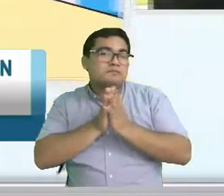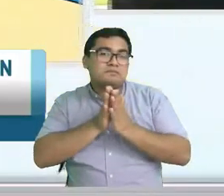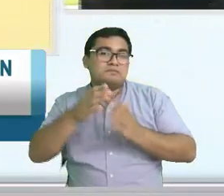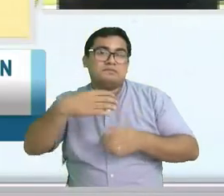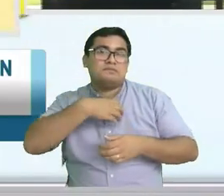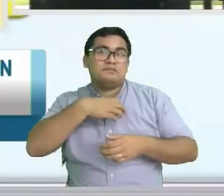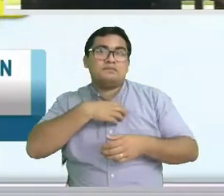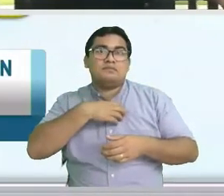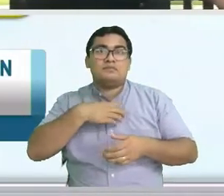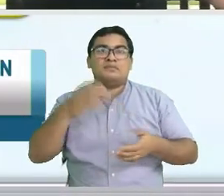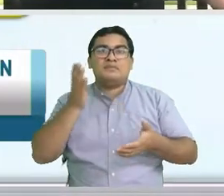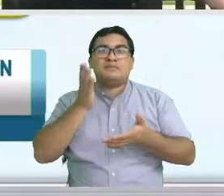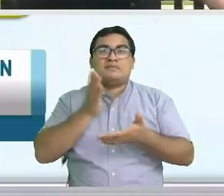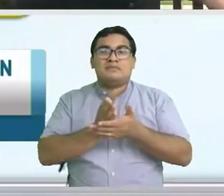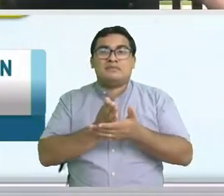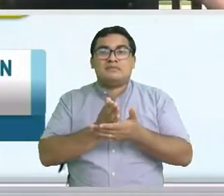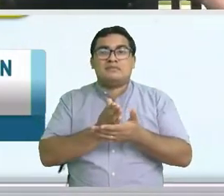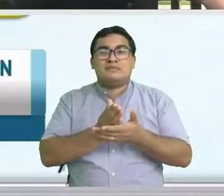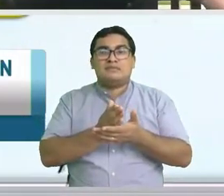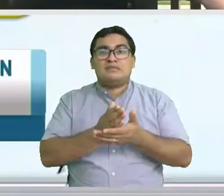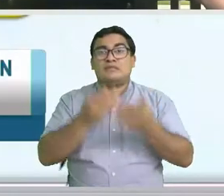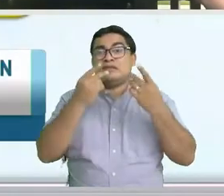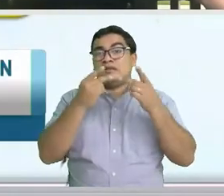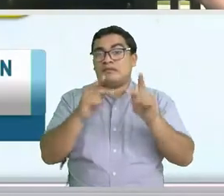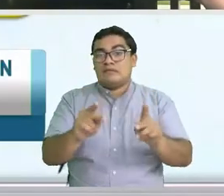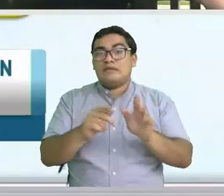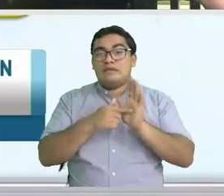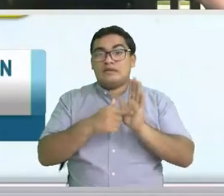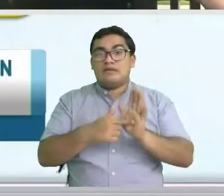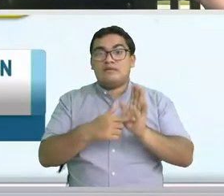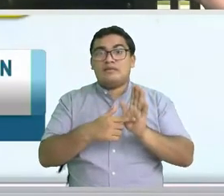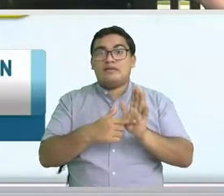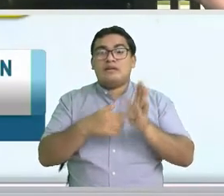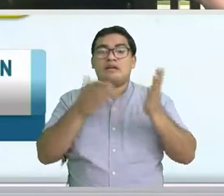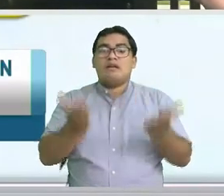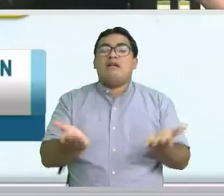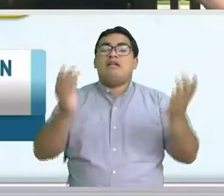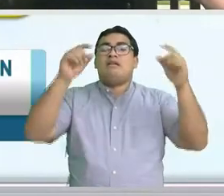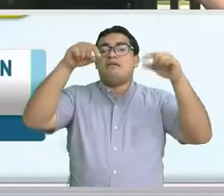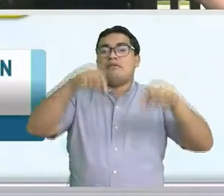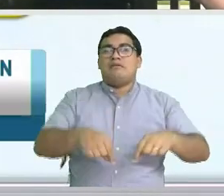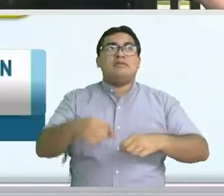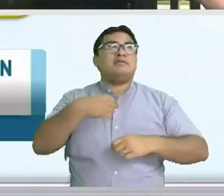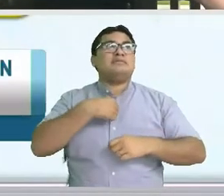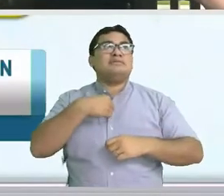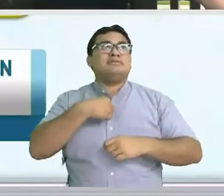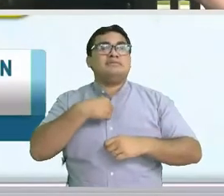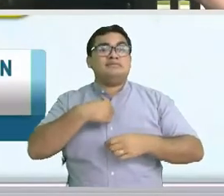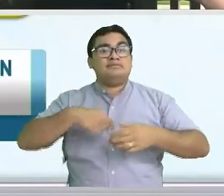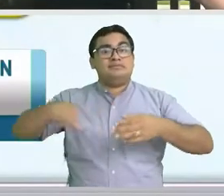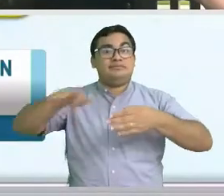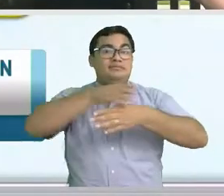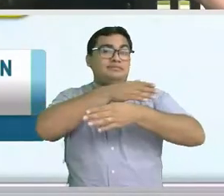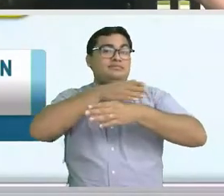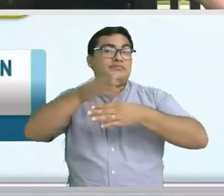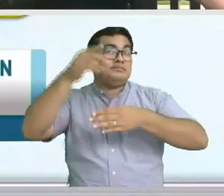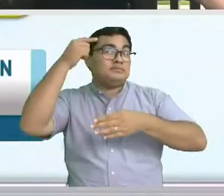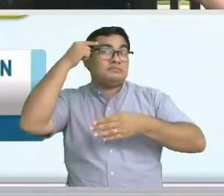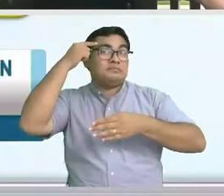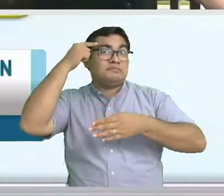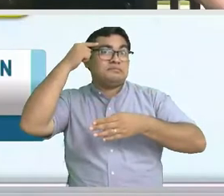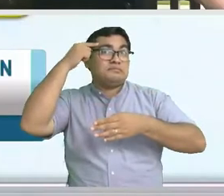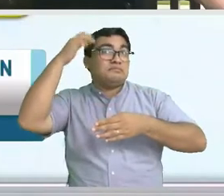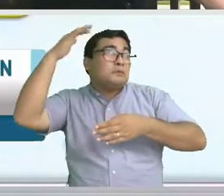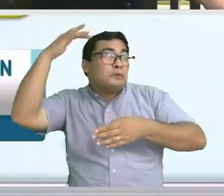Claro, selectividad para decir en qué se van a concentrar, pero no selectividad para decir, ahora me voy a concentrar en esto, no. Ya. Se pierden en una cosa y